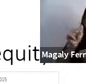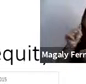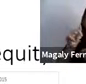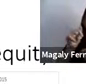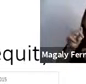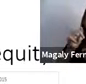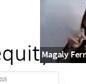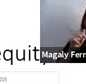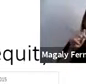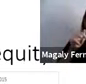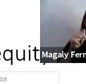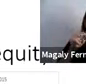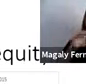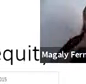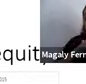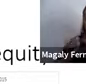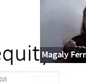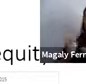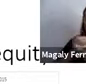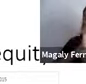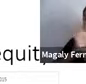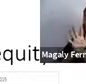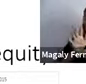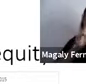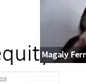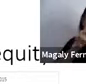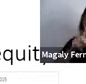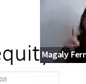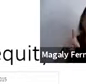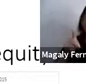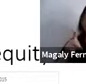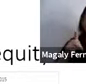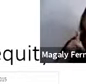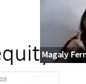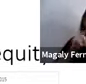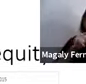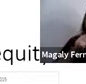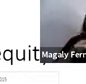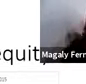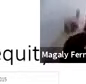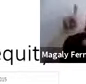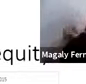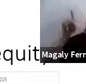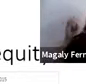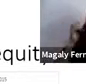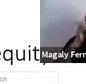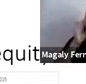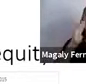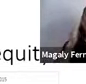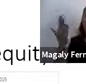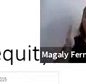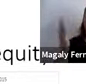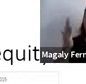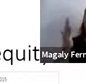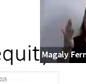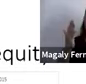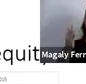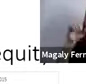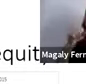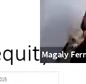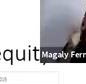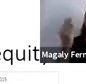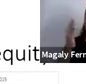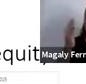y la mortalidad en general por COVID de la población es un índice más comparativo. Y aquí, de igual manera, podemos comparar la carga